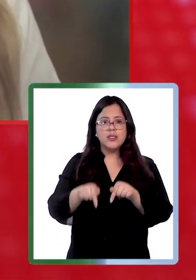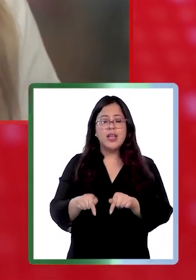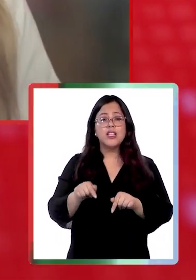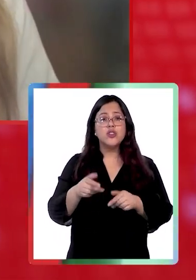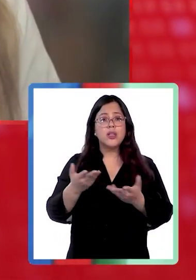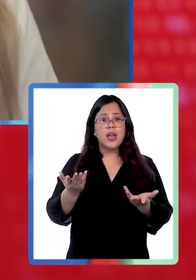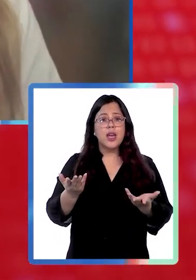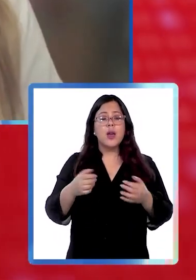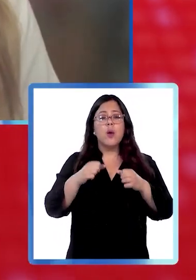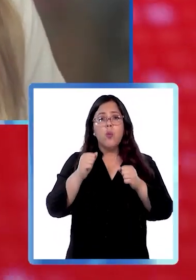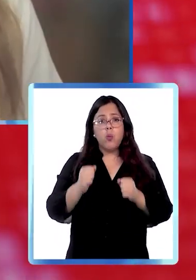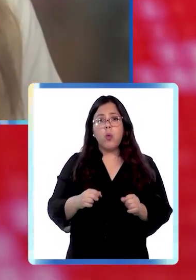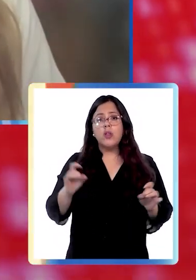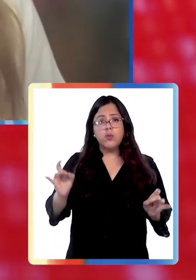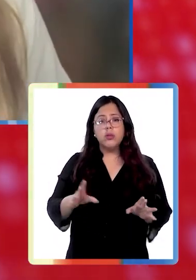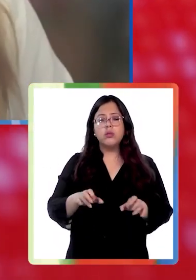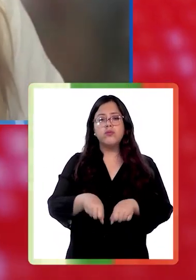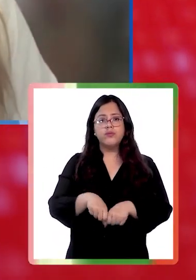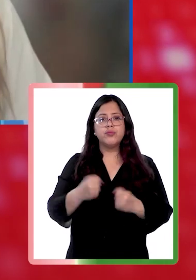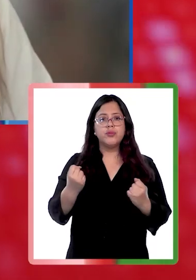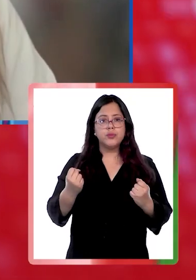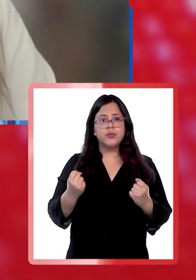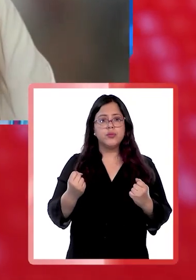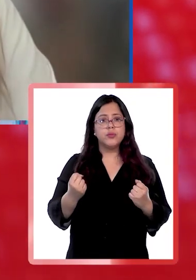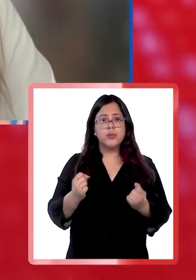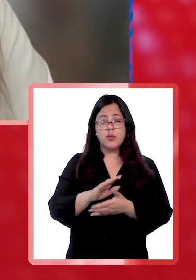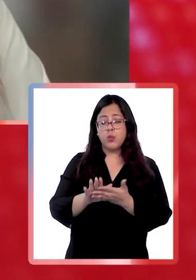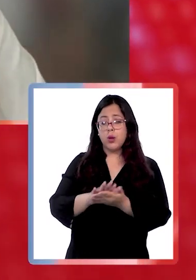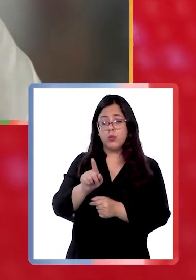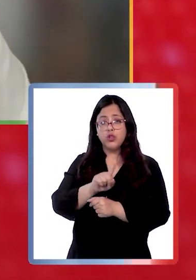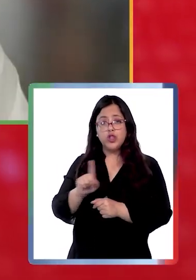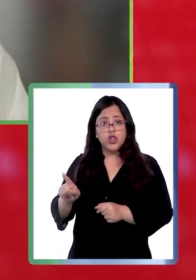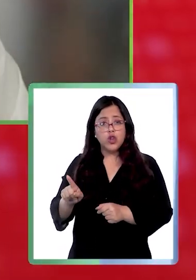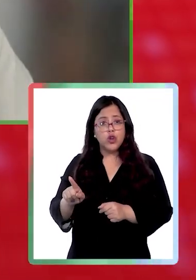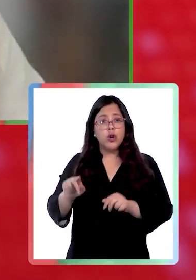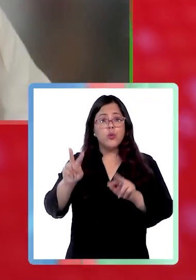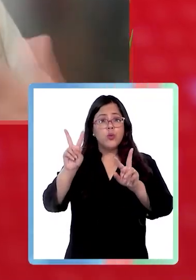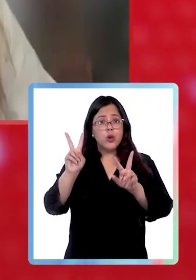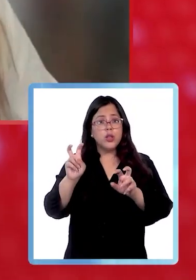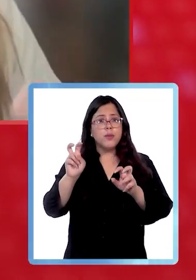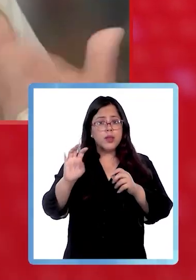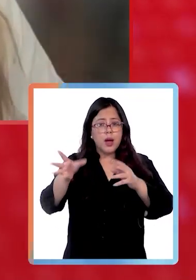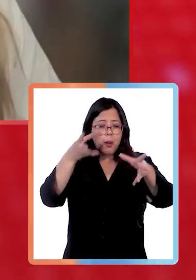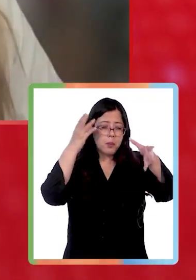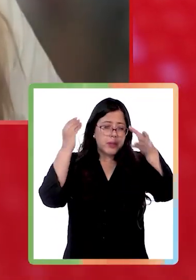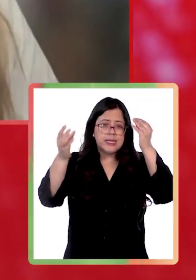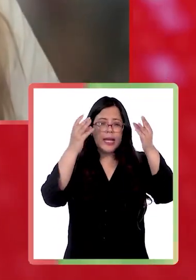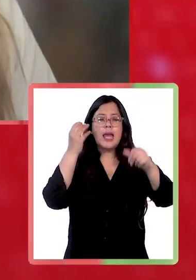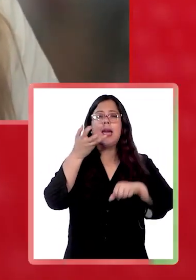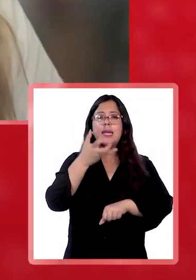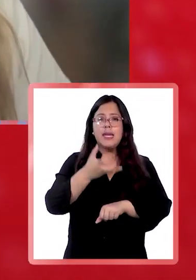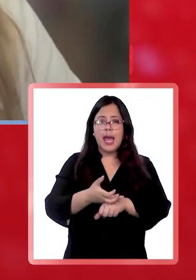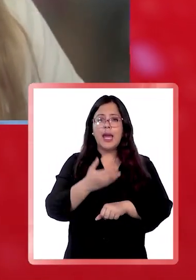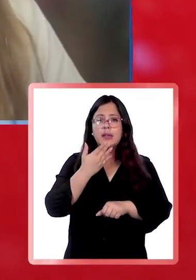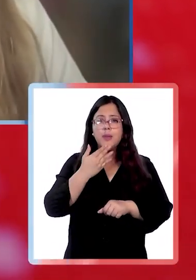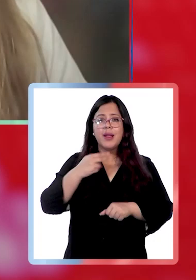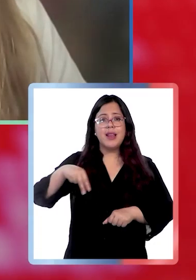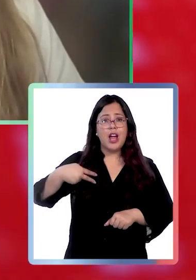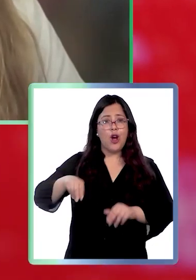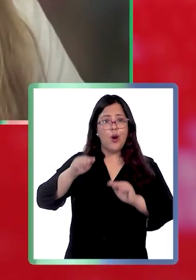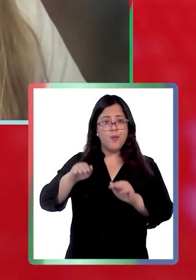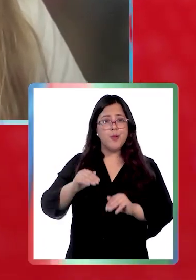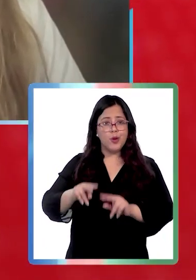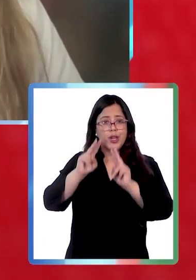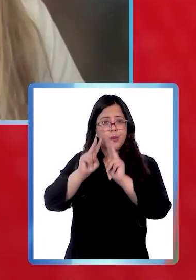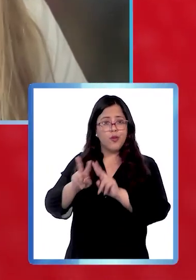la relación y va a hacer que esa relación se pueda eventualmente romper. Y si no, con el conocimiento que vamos adquiriendo y sobre